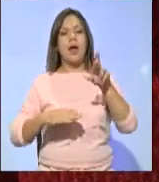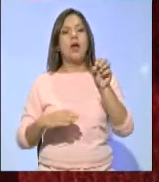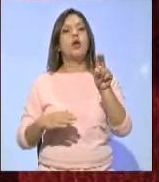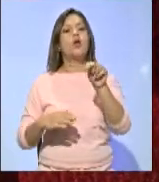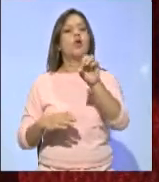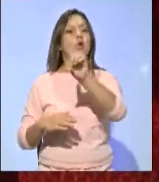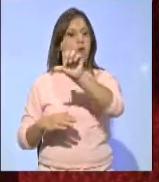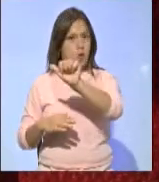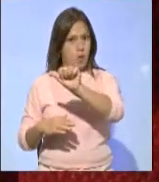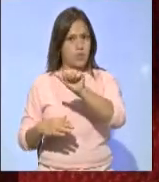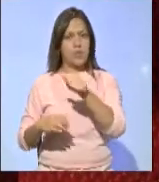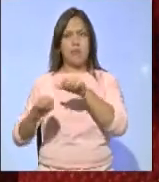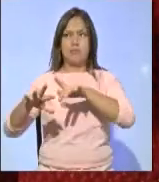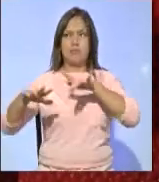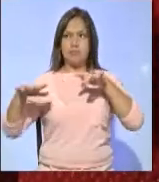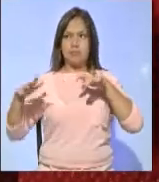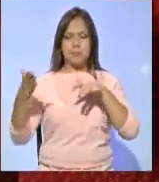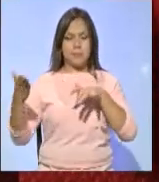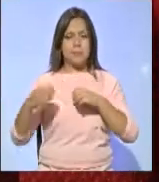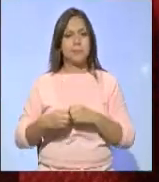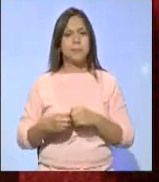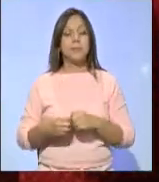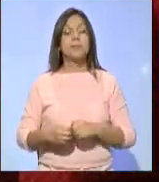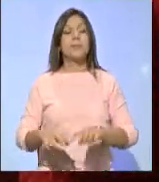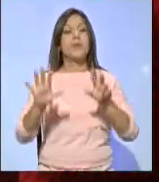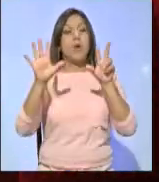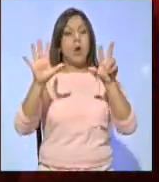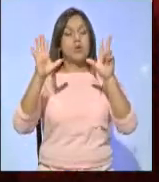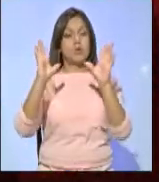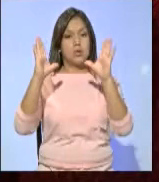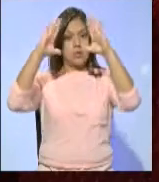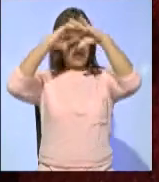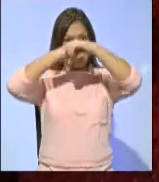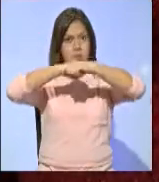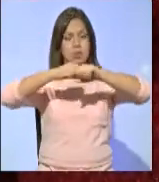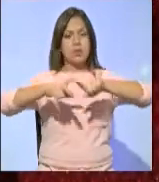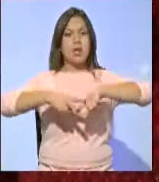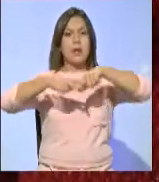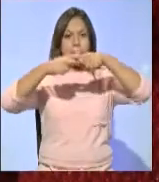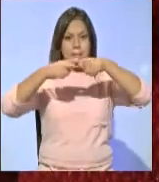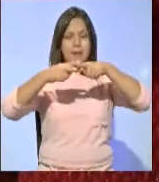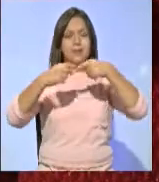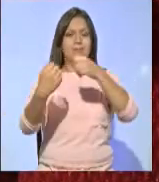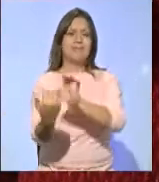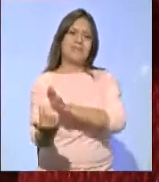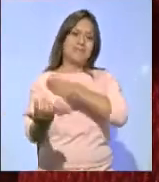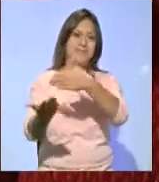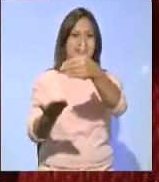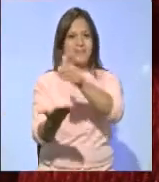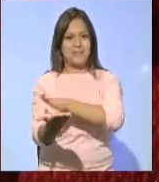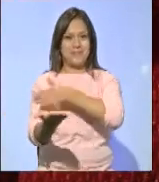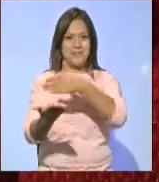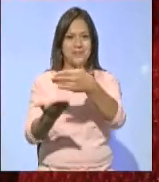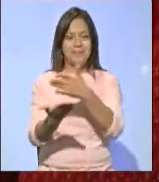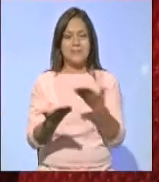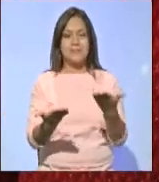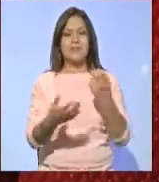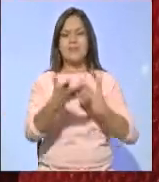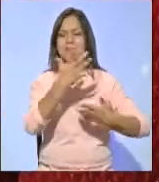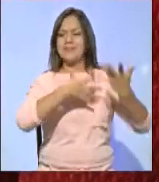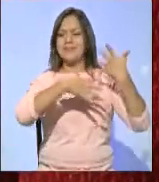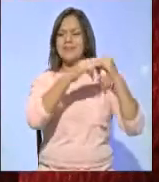de Quito. Mientras que a las 8 de la noche empezará el recorrido musicalizado Sala del Siglo